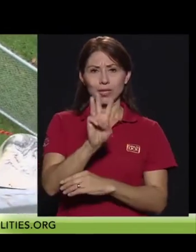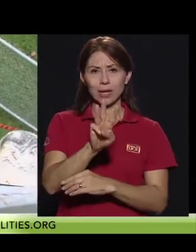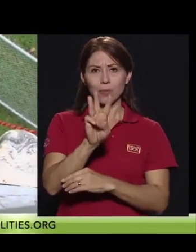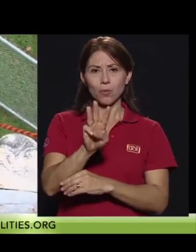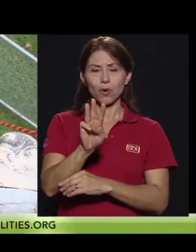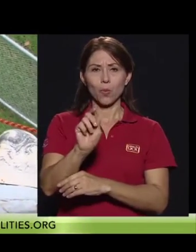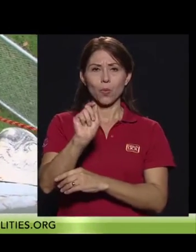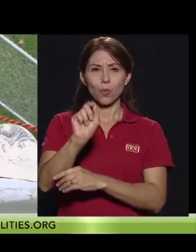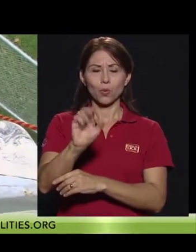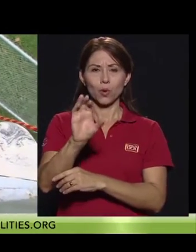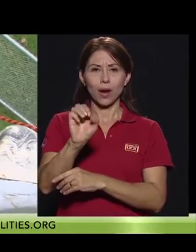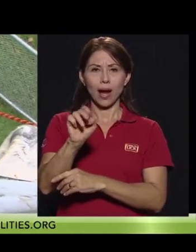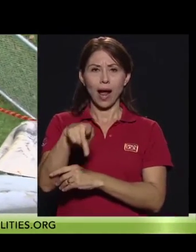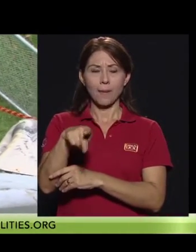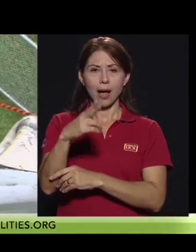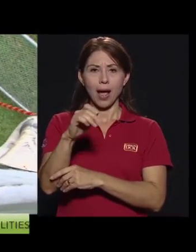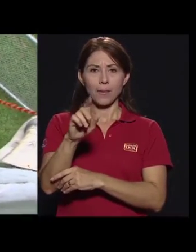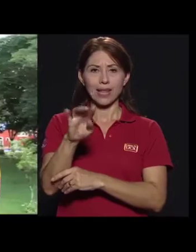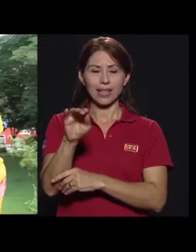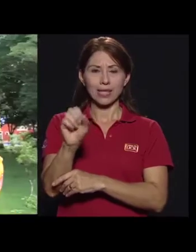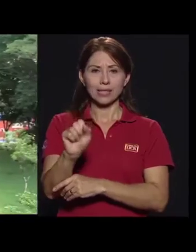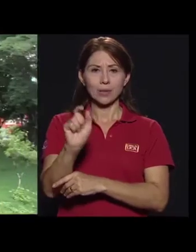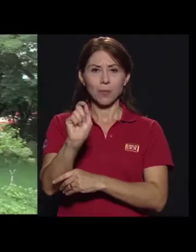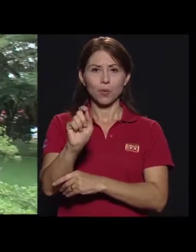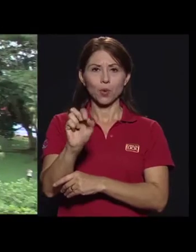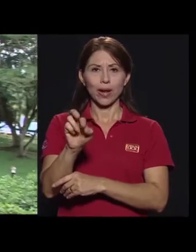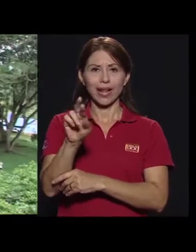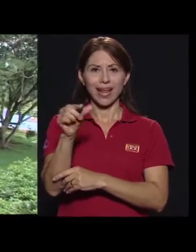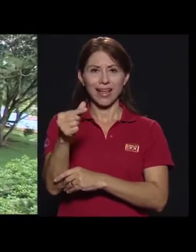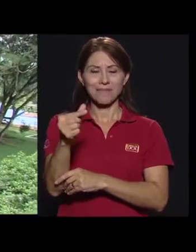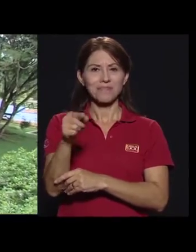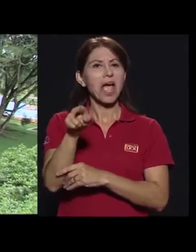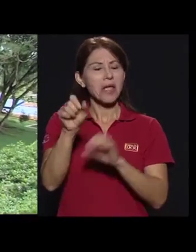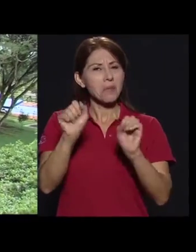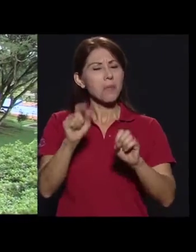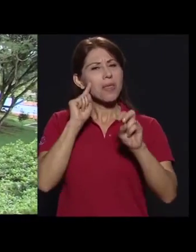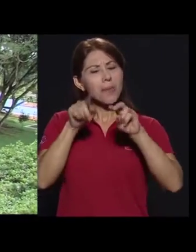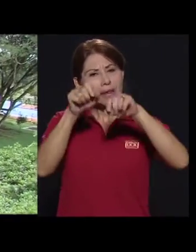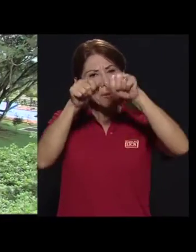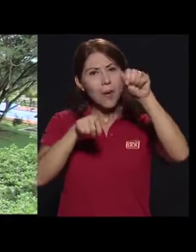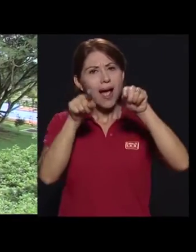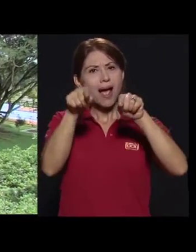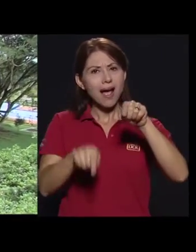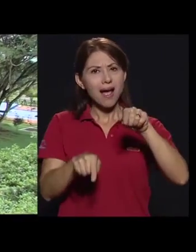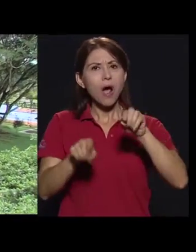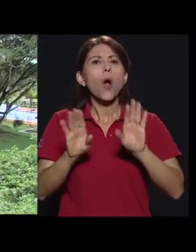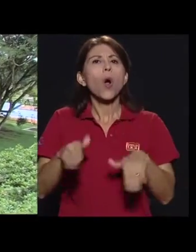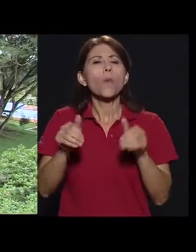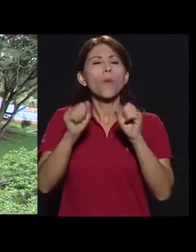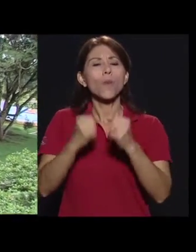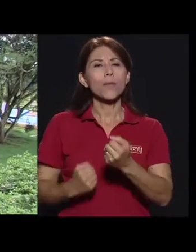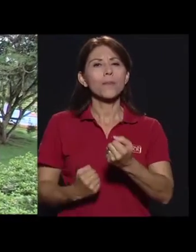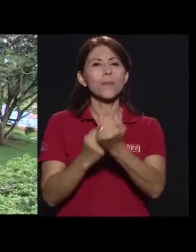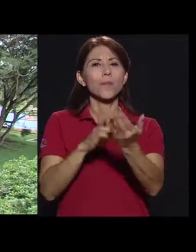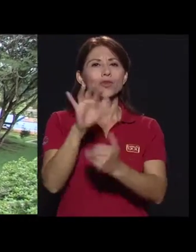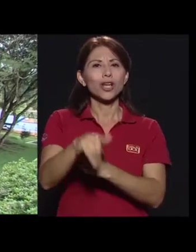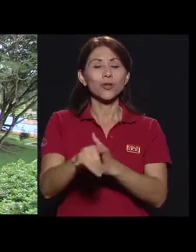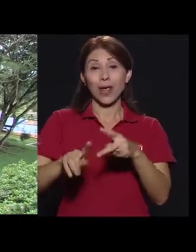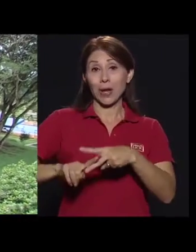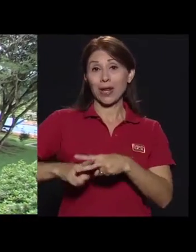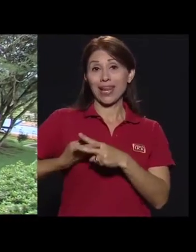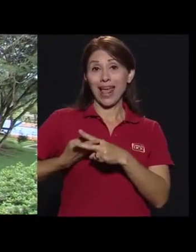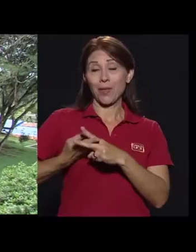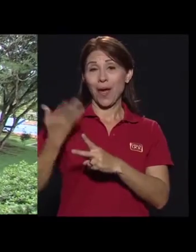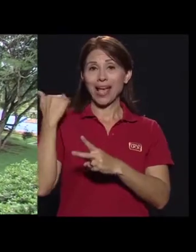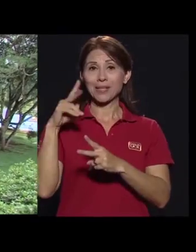.campabilities.org y conocer cómo aportar a este proyecto originado en Estados Unidos hace